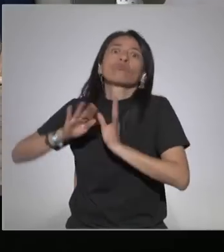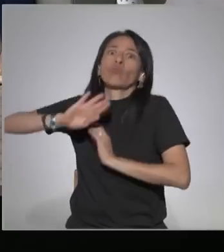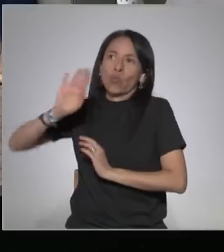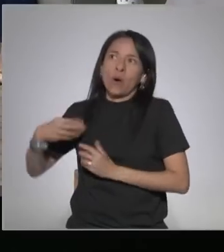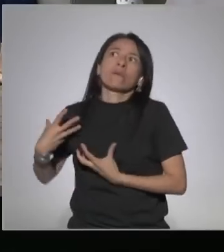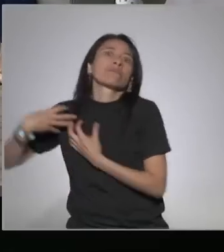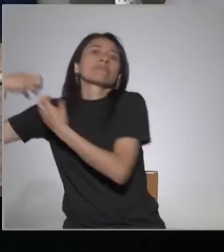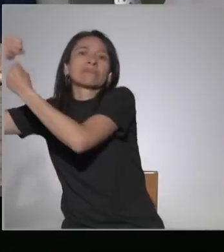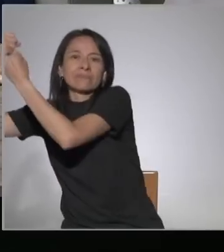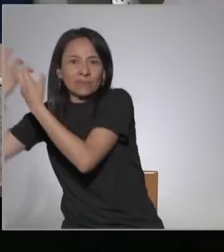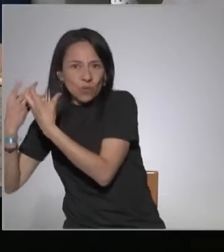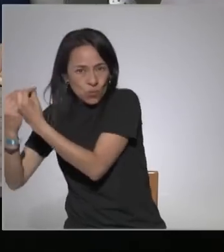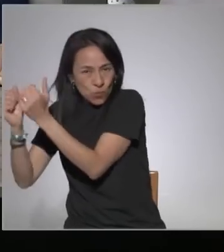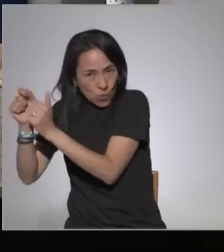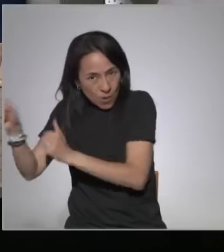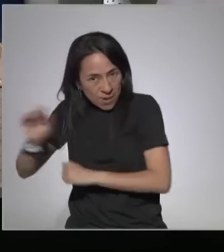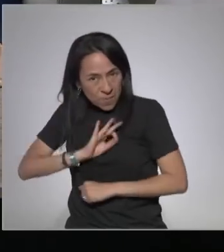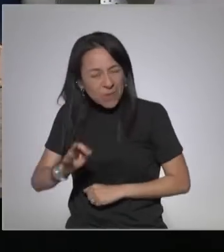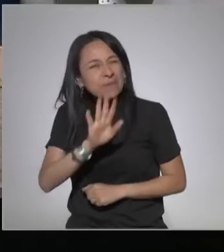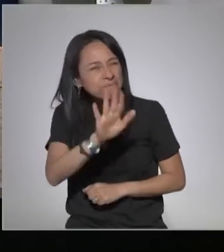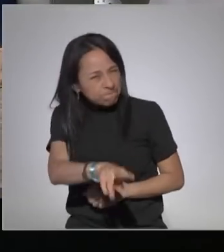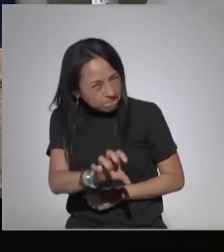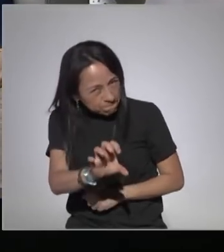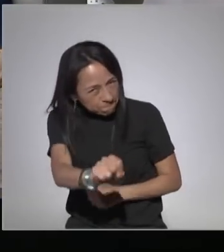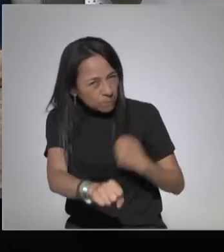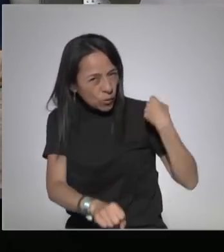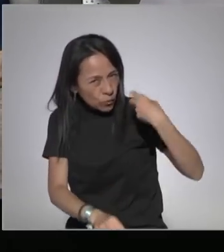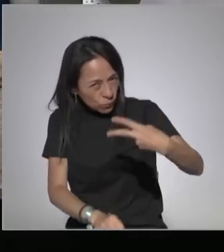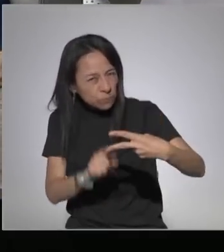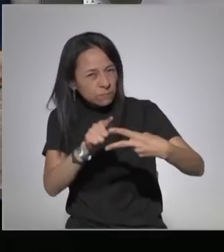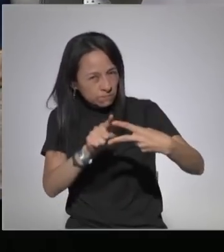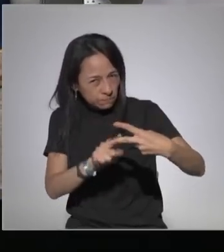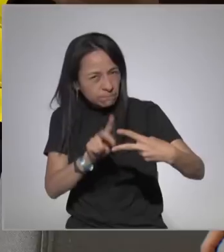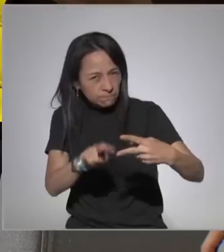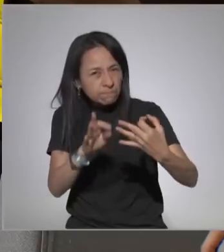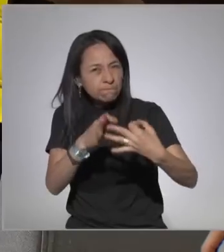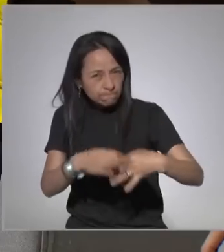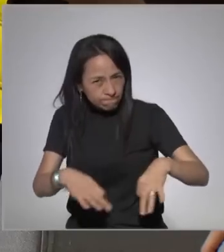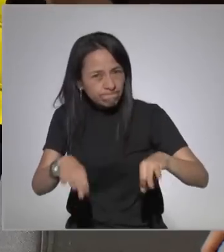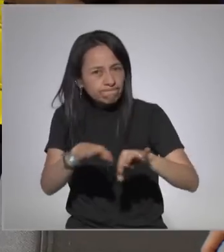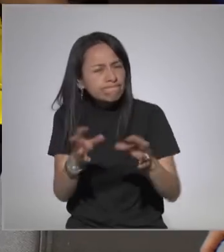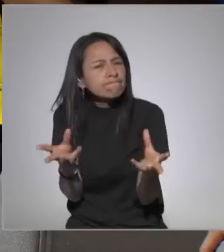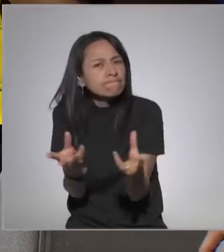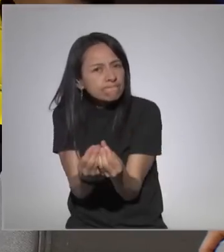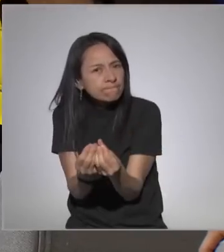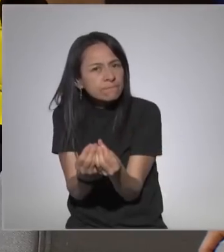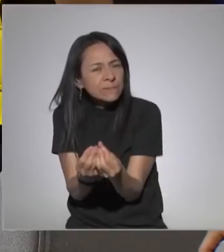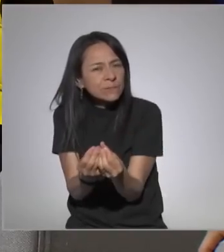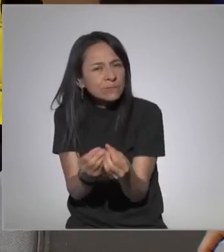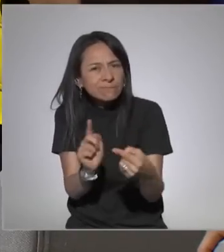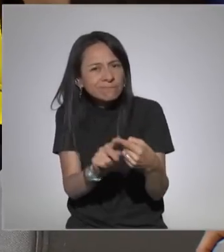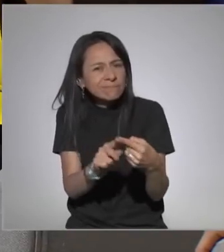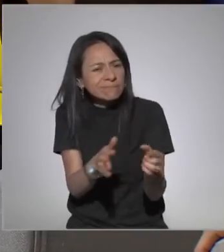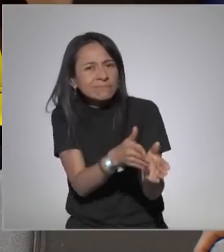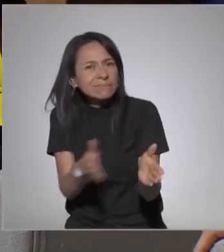dos cosas. Uno, el tiempo que hayan vivido y que a lo mejor haya sido entre las subidas y